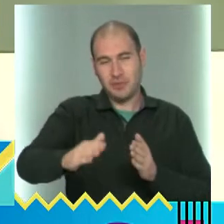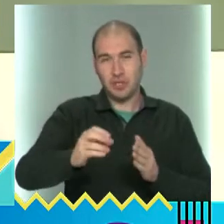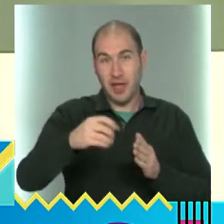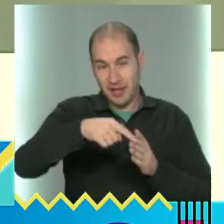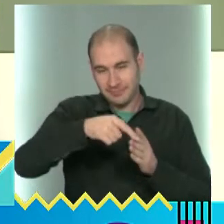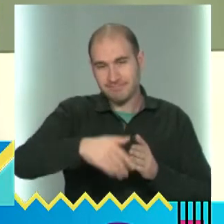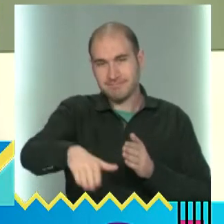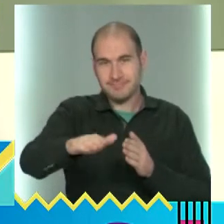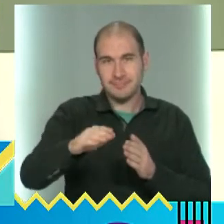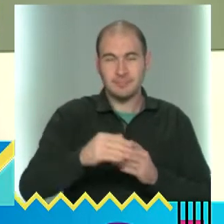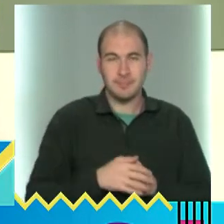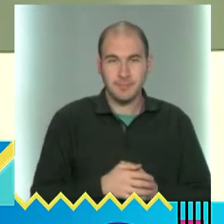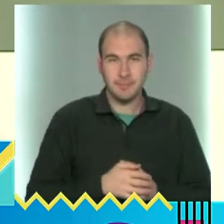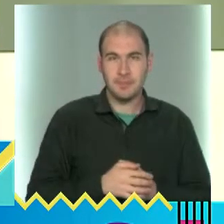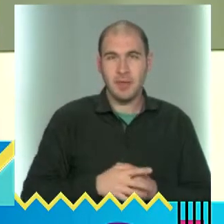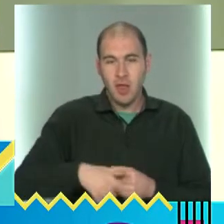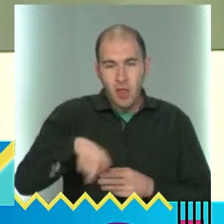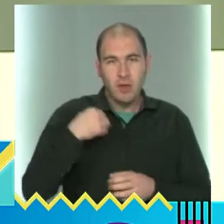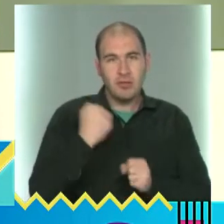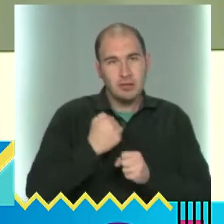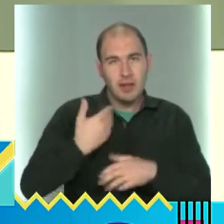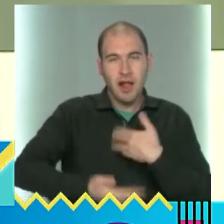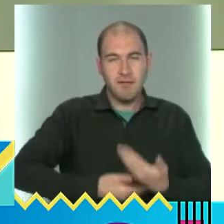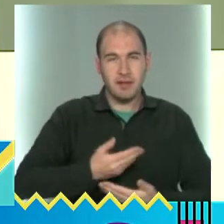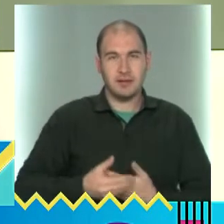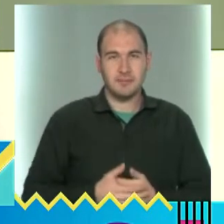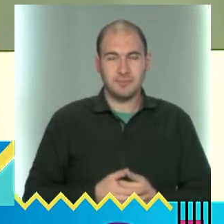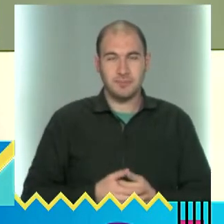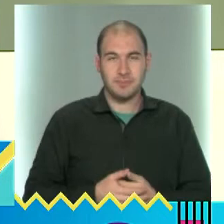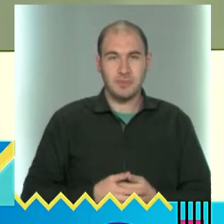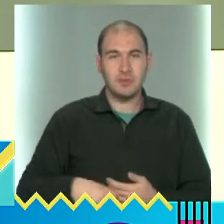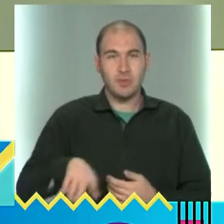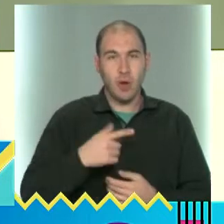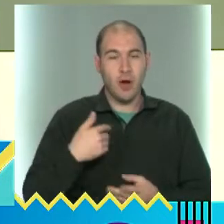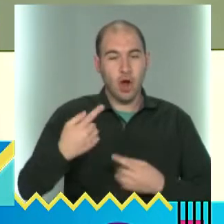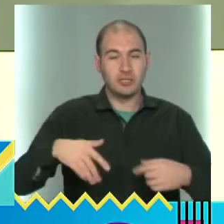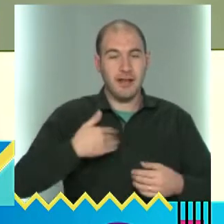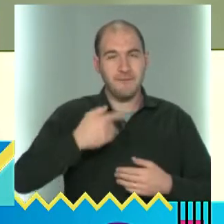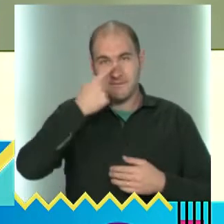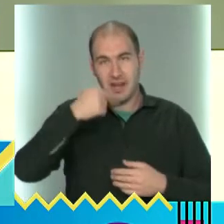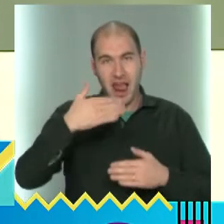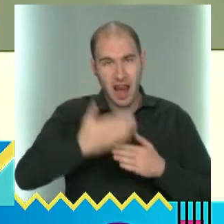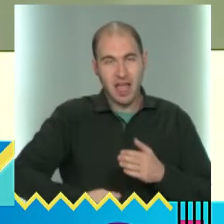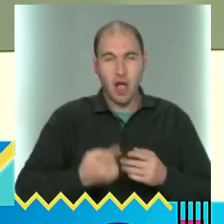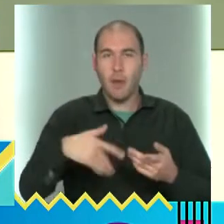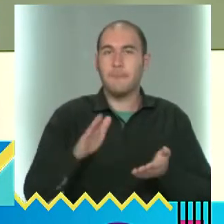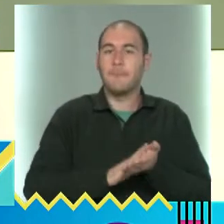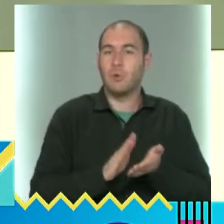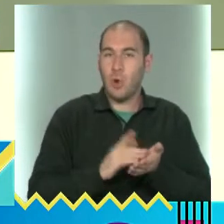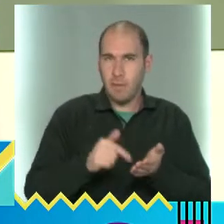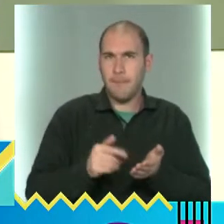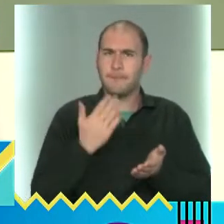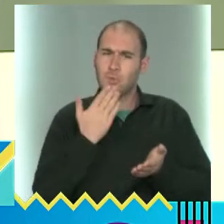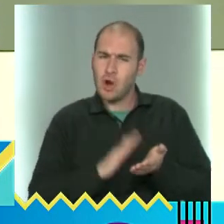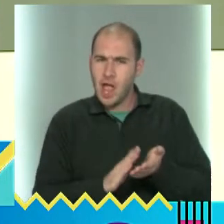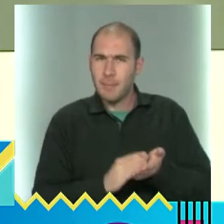de ahí empezamos a trabajar en llevar nuestro producto finalizado o el prototipo y